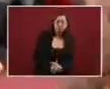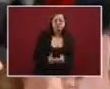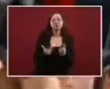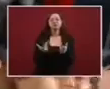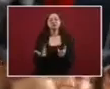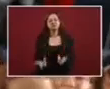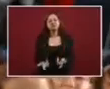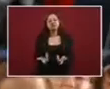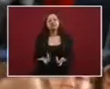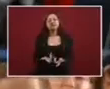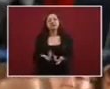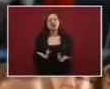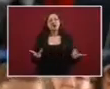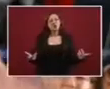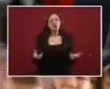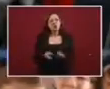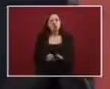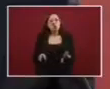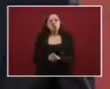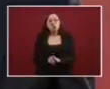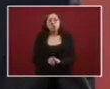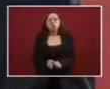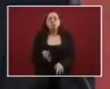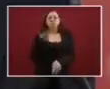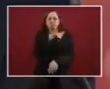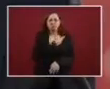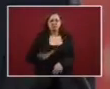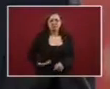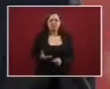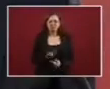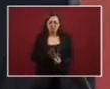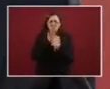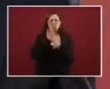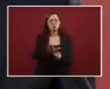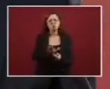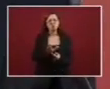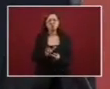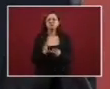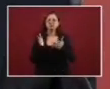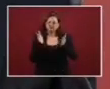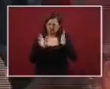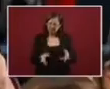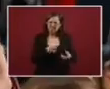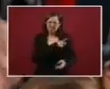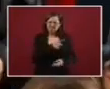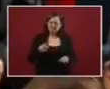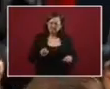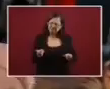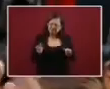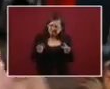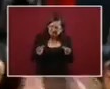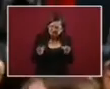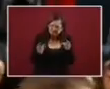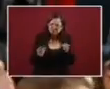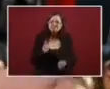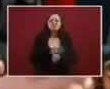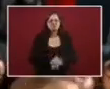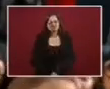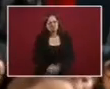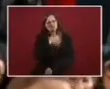dar ese ejemplo presidencia es momento de apretar tuercas es momento de apretar y ser más